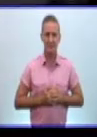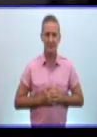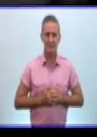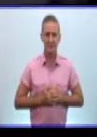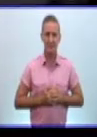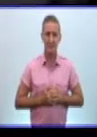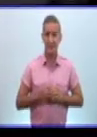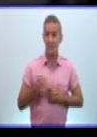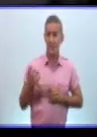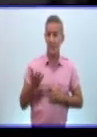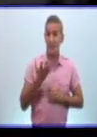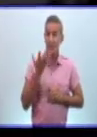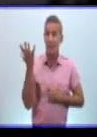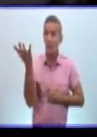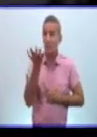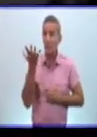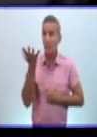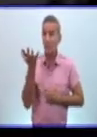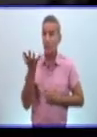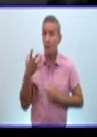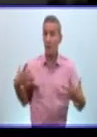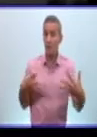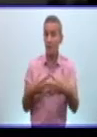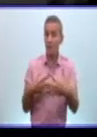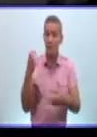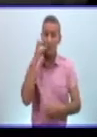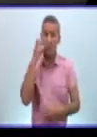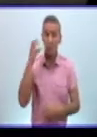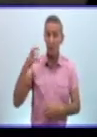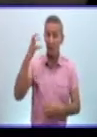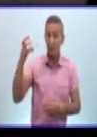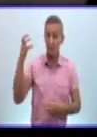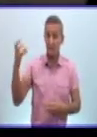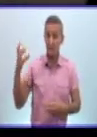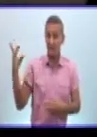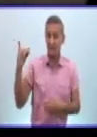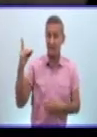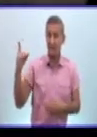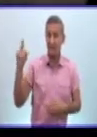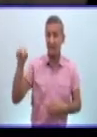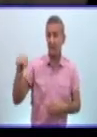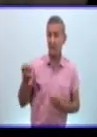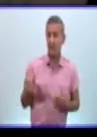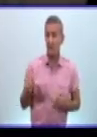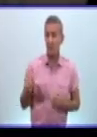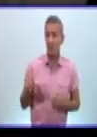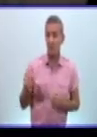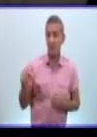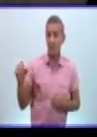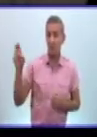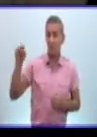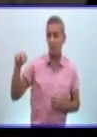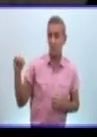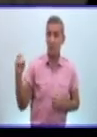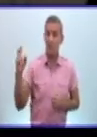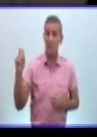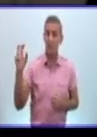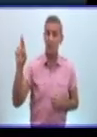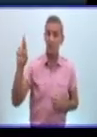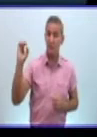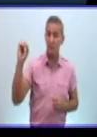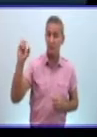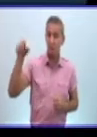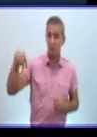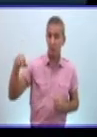El aire es una mezcla gaseosa constituida por dinitrógeno, conocido como nitrógeno, dioxígeno, que